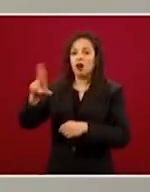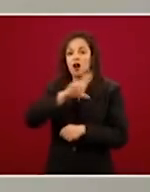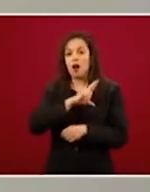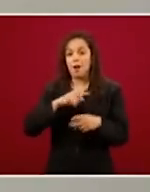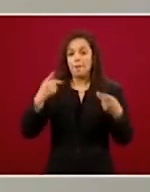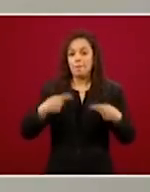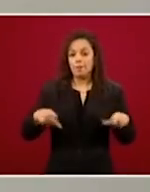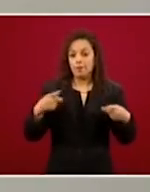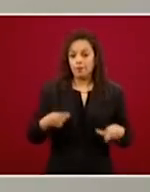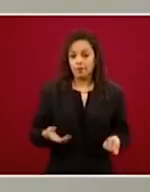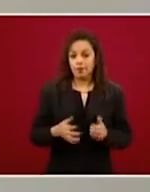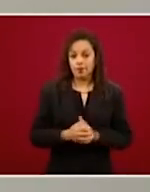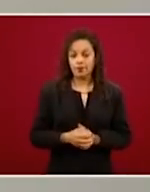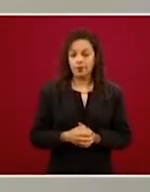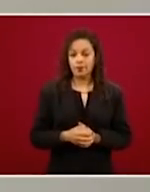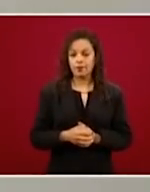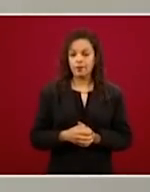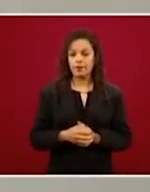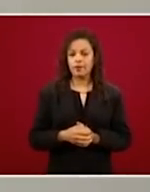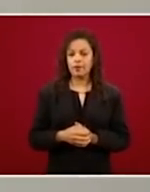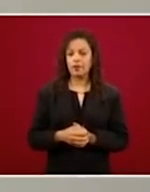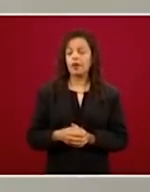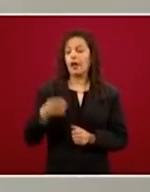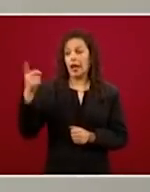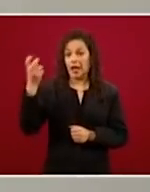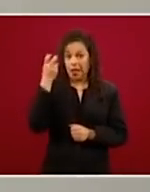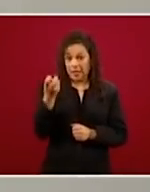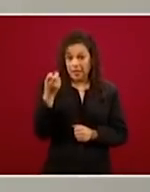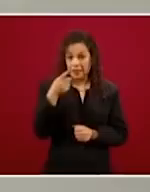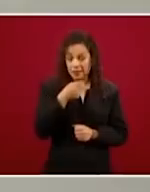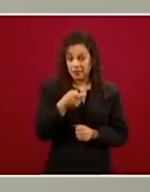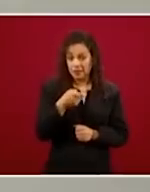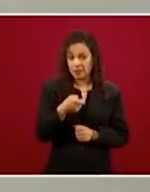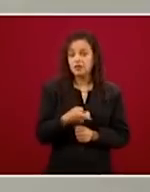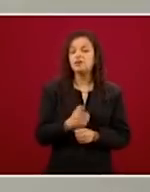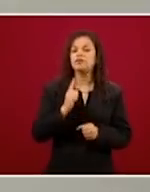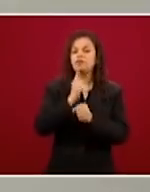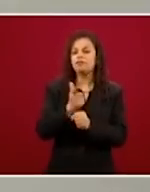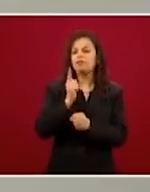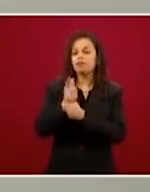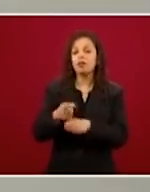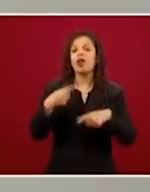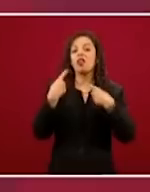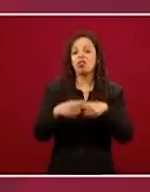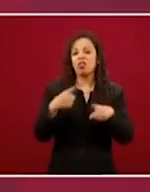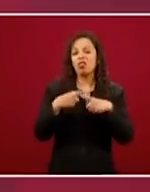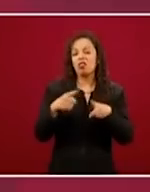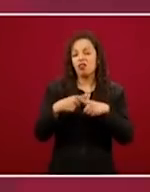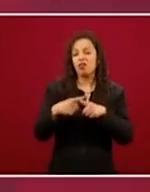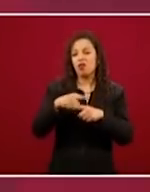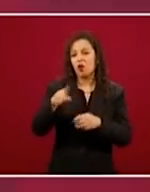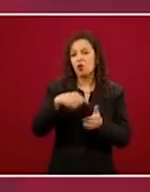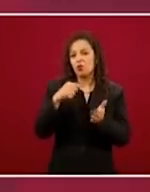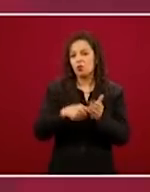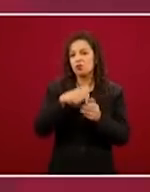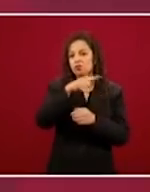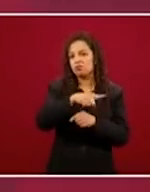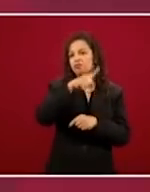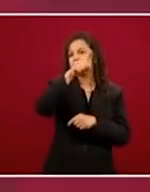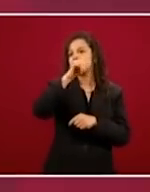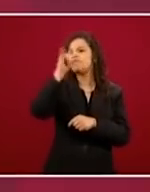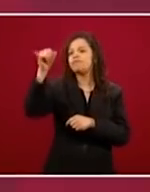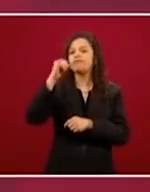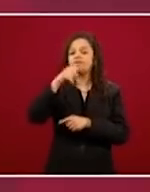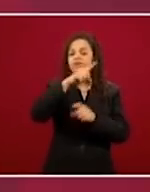de los david justamente entonces este tipo de prácticas las hemos encontrado en varios rincones del sistema de salud y justamente